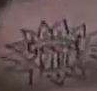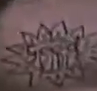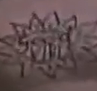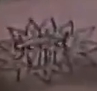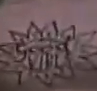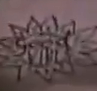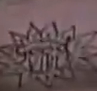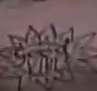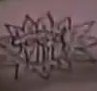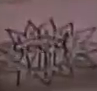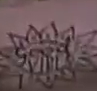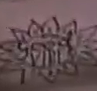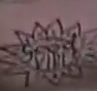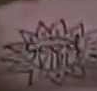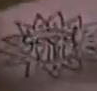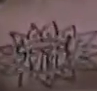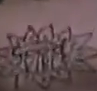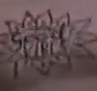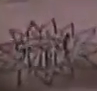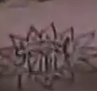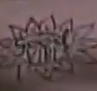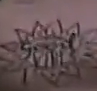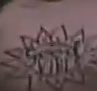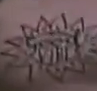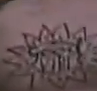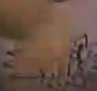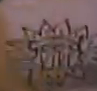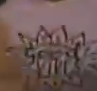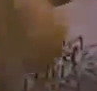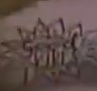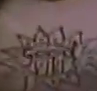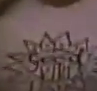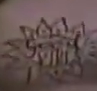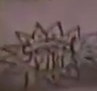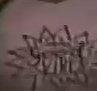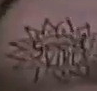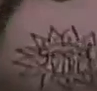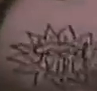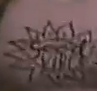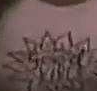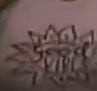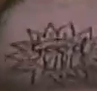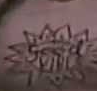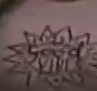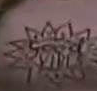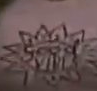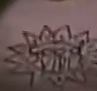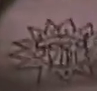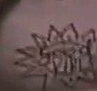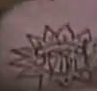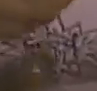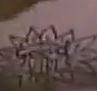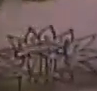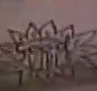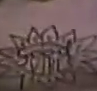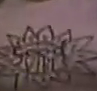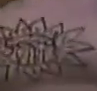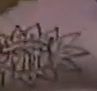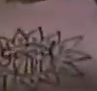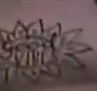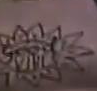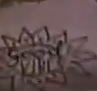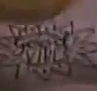ha referido el jefe de Estado. También se ha realizado la firma del decreto de transferencia de